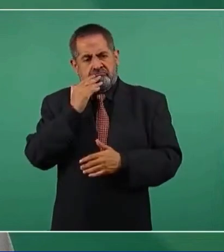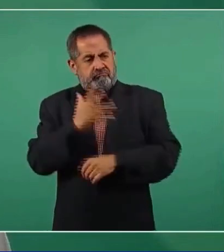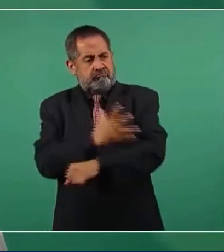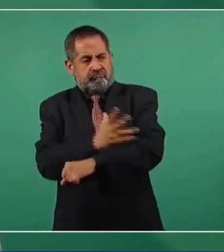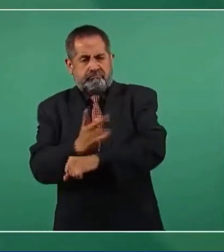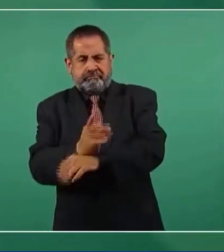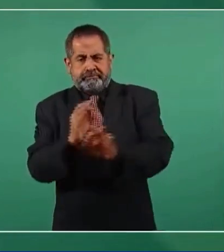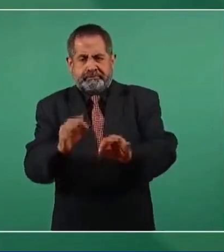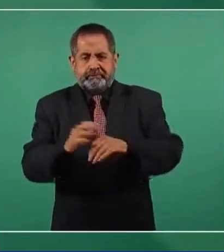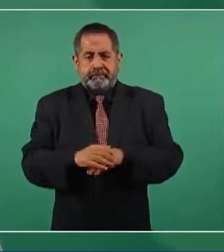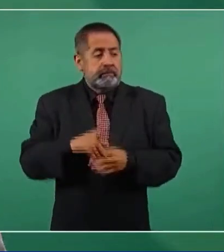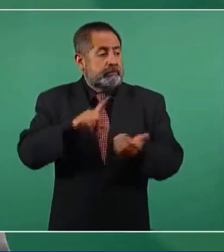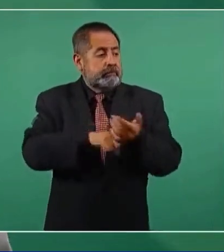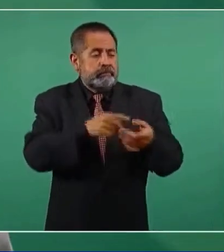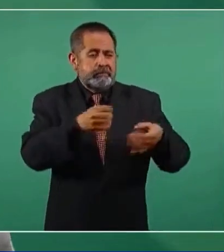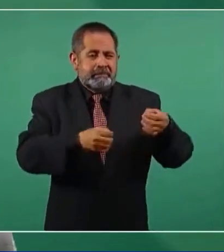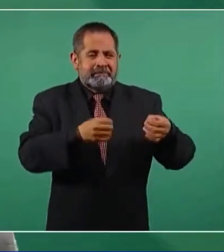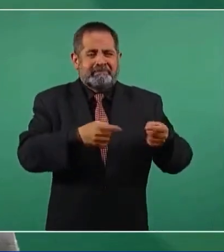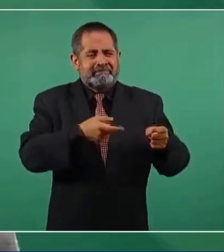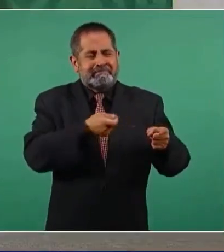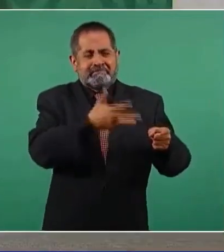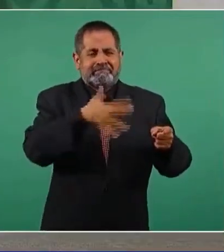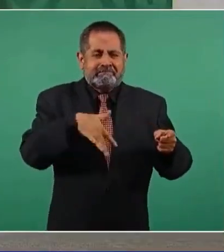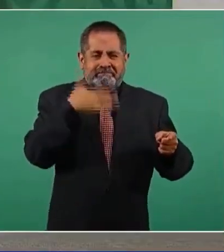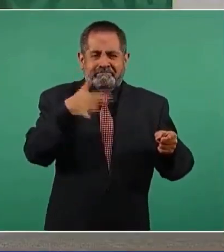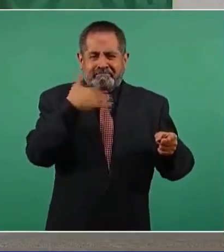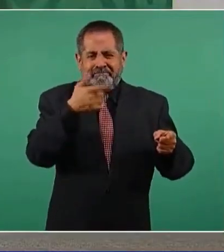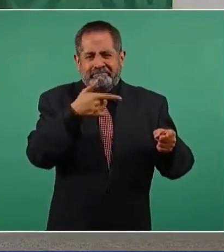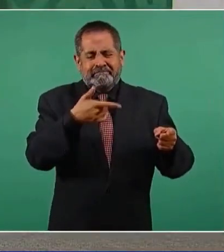de jueces corruptos